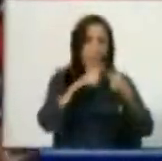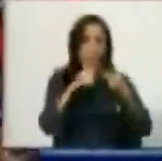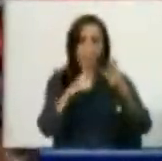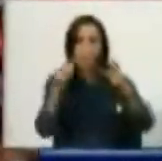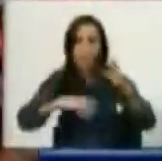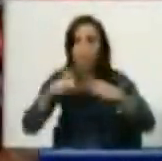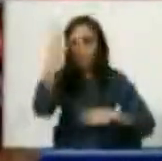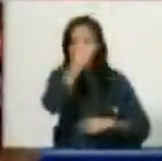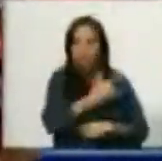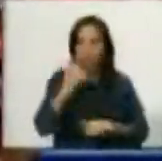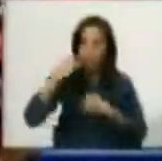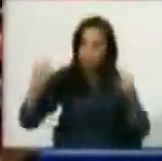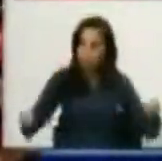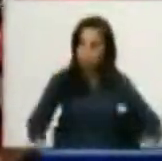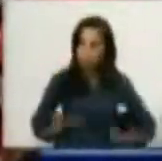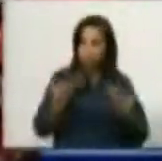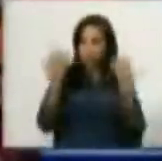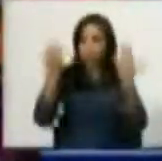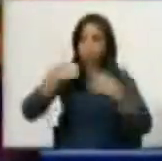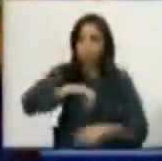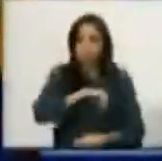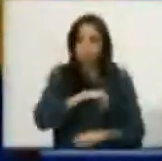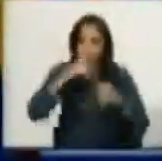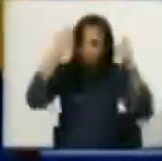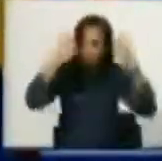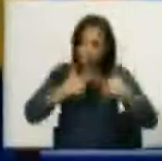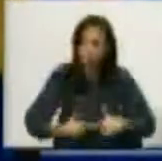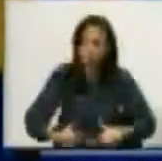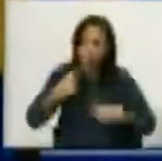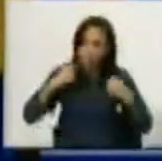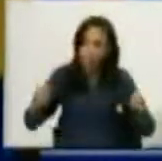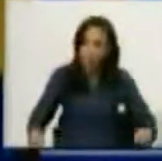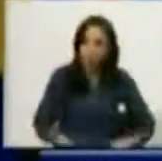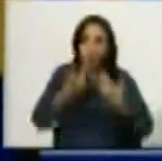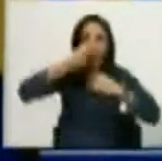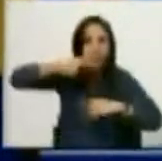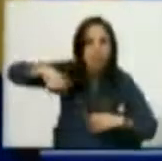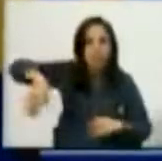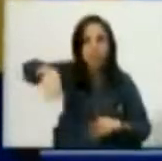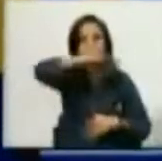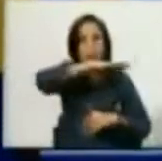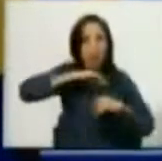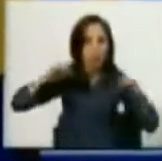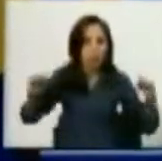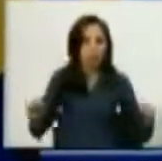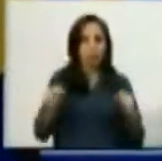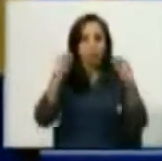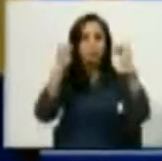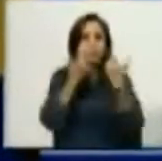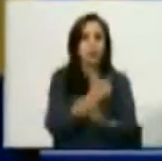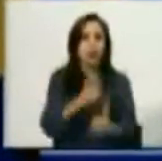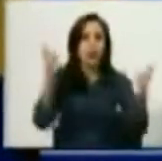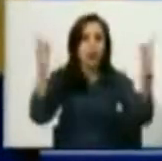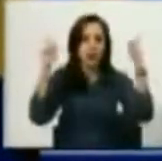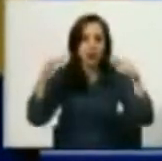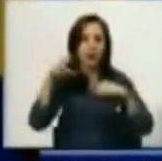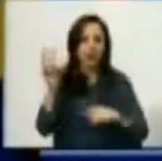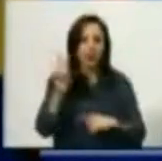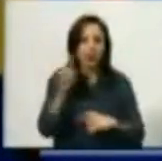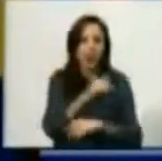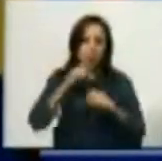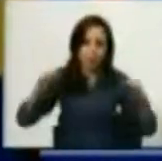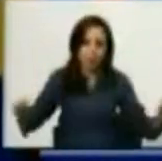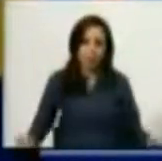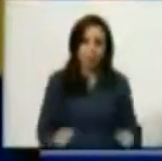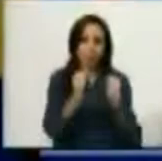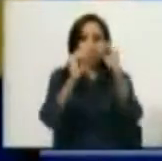África y nació esta mezcla que somos nosotros nació este pueblo Heroico el pueblo venezolano pueblo